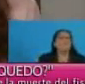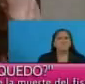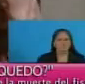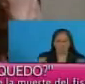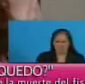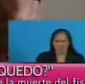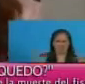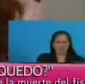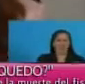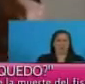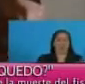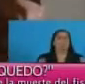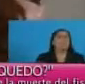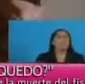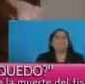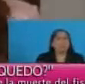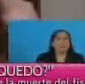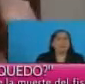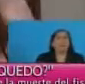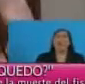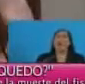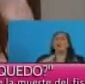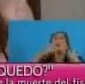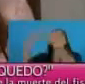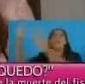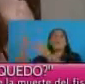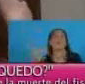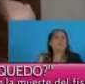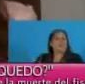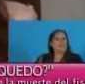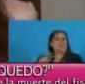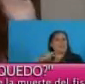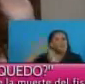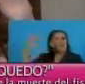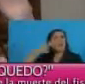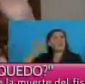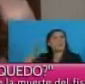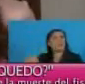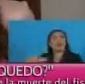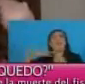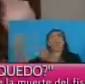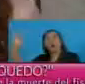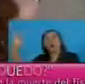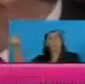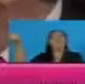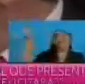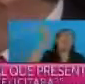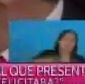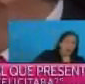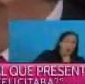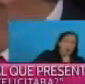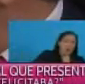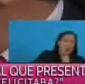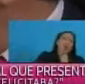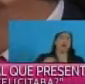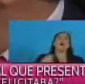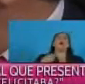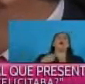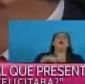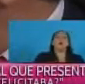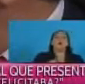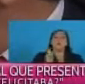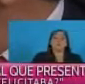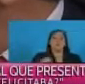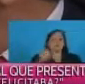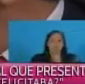pasó entre que el fiscal Nisman se fue de vacaciones y volvió, que en lugar de presentar lo